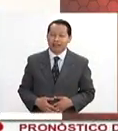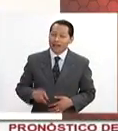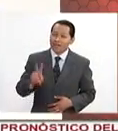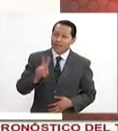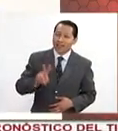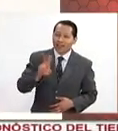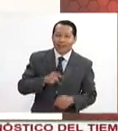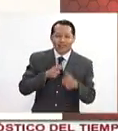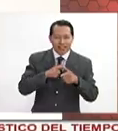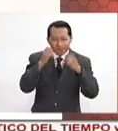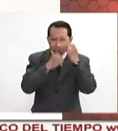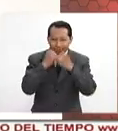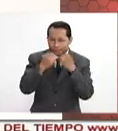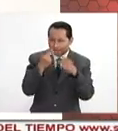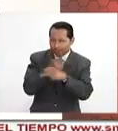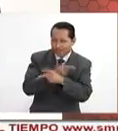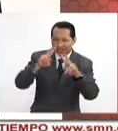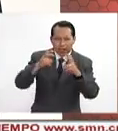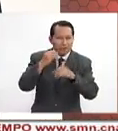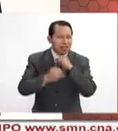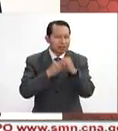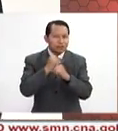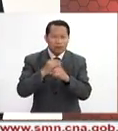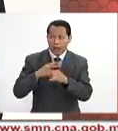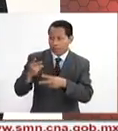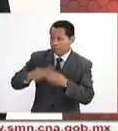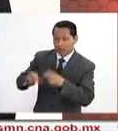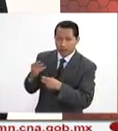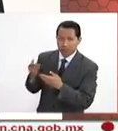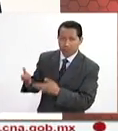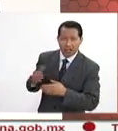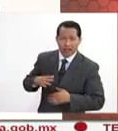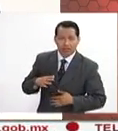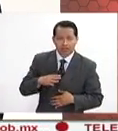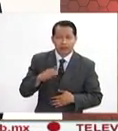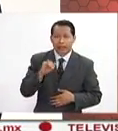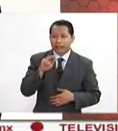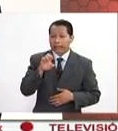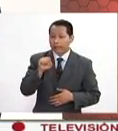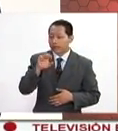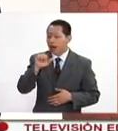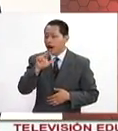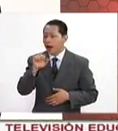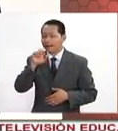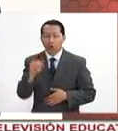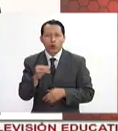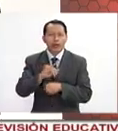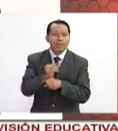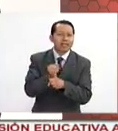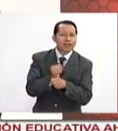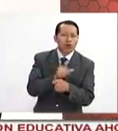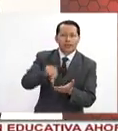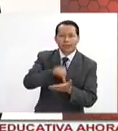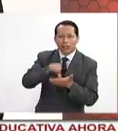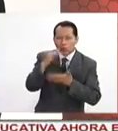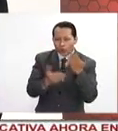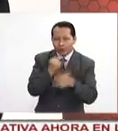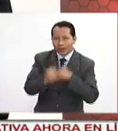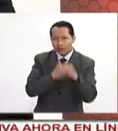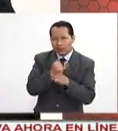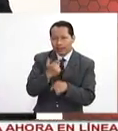Viernes de seguir analizando las cuestiones internacionales. Nos acompaña en el estudio Inés Carrasco Scherer, ella es investigadora del Centro de Estudios